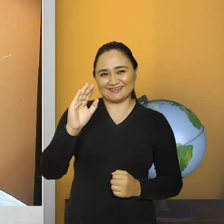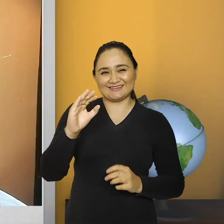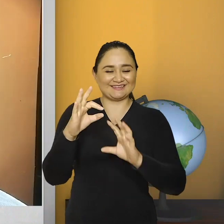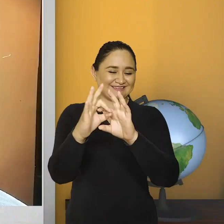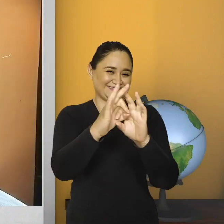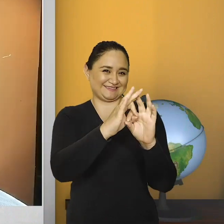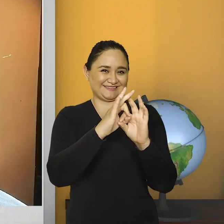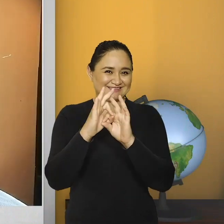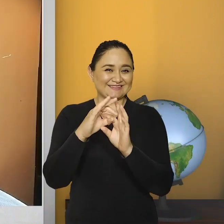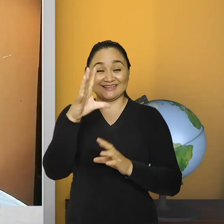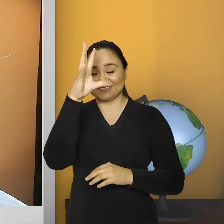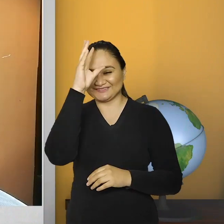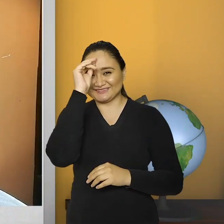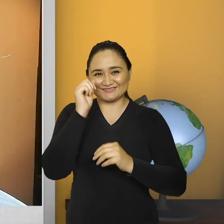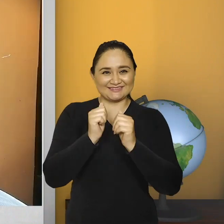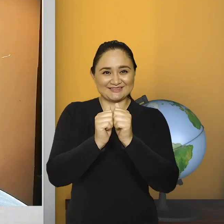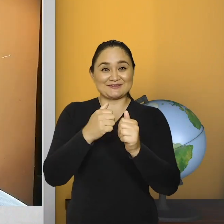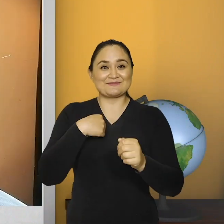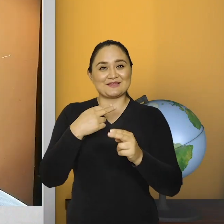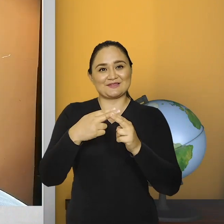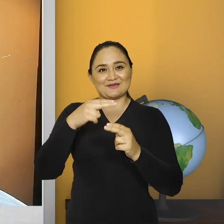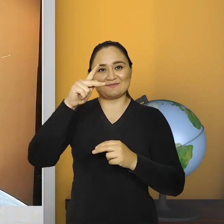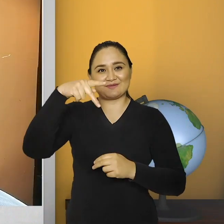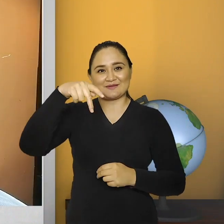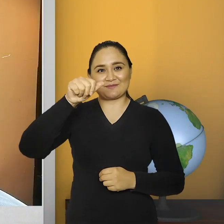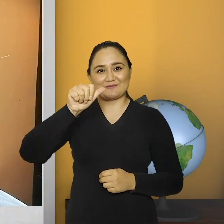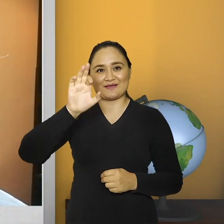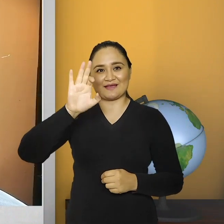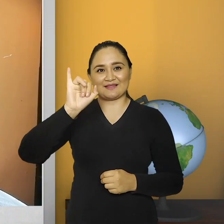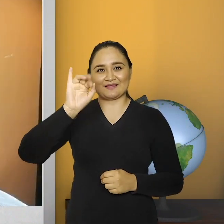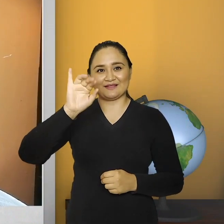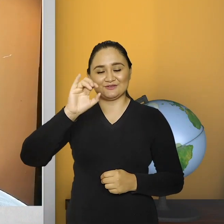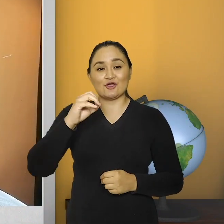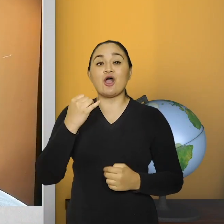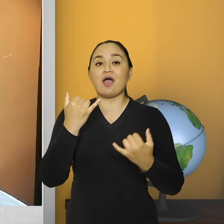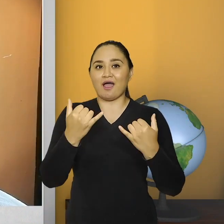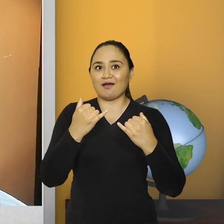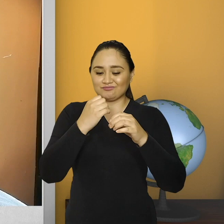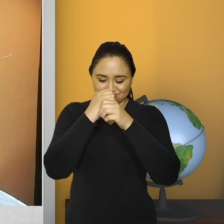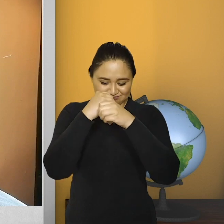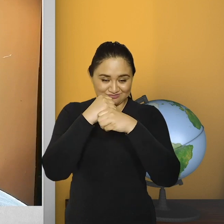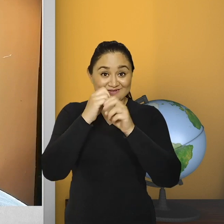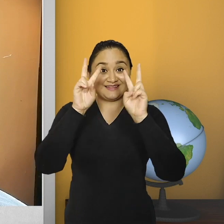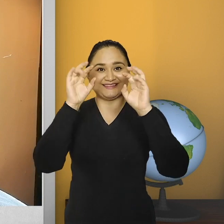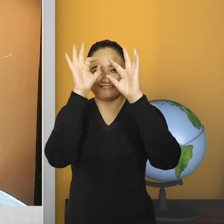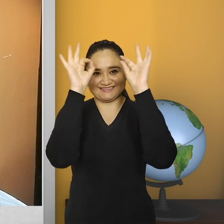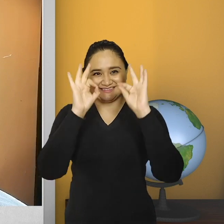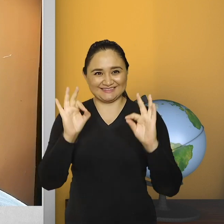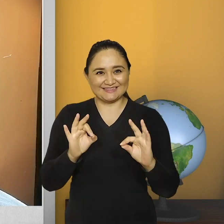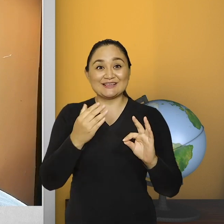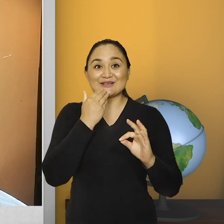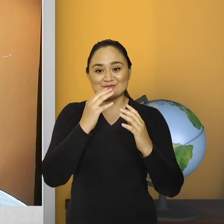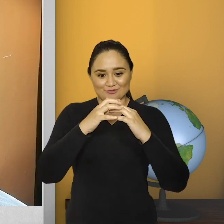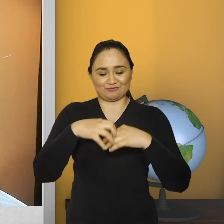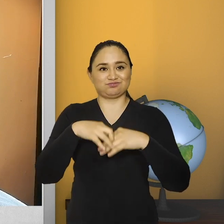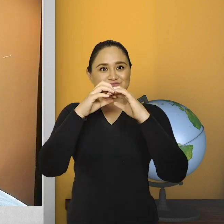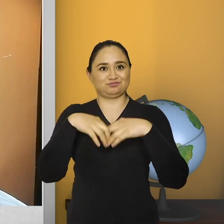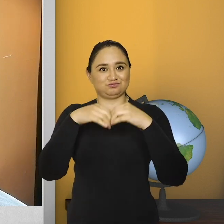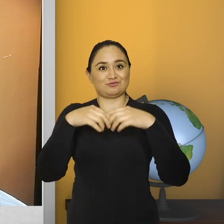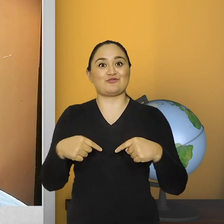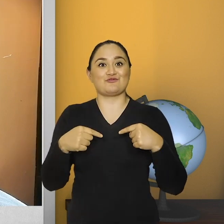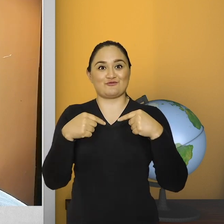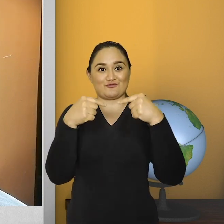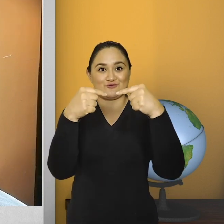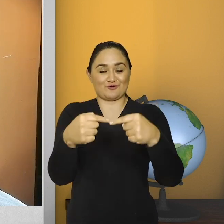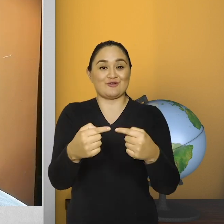Hola, amigas y amigos de Aprendemos Juntos. Soy Patricio Bonilla y hoy vamos a hacer un experimento con electricidad. Un motor de corriente